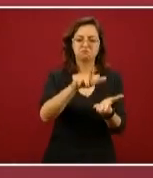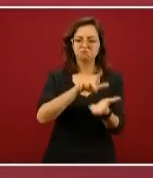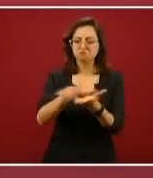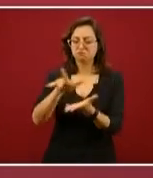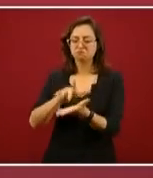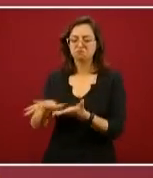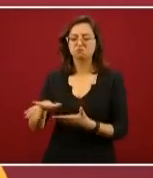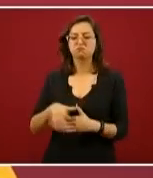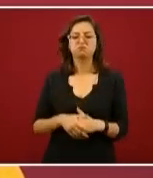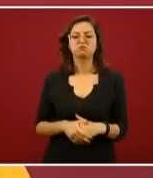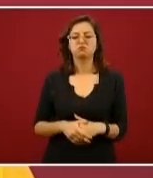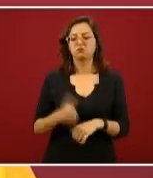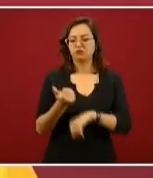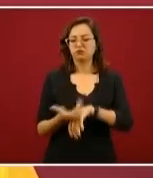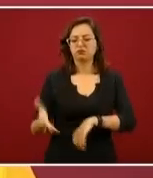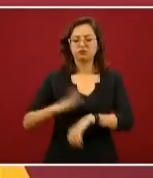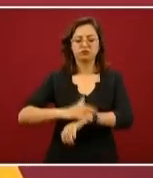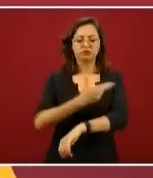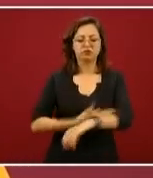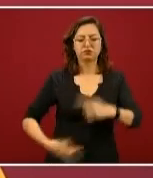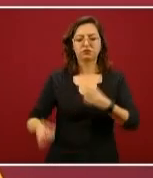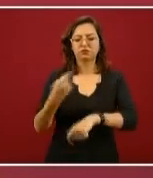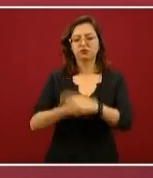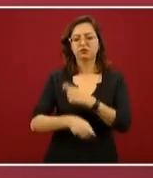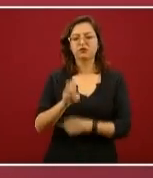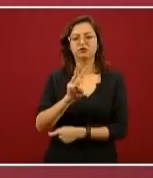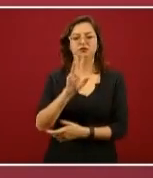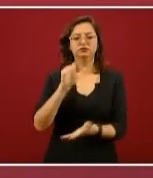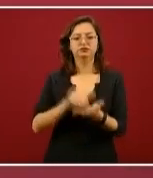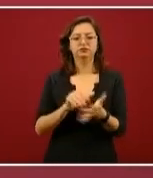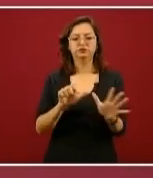estructura de sanidad, 3,600. Estos son